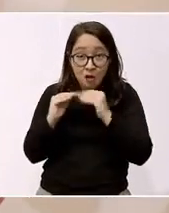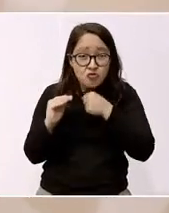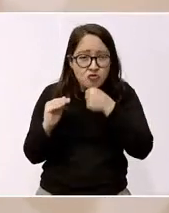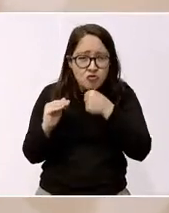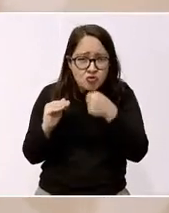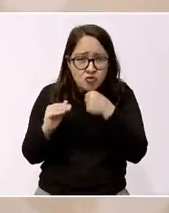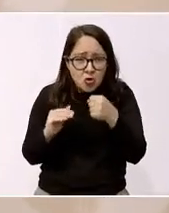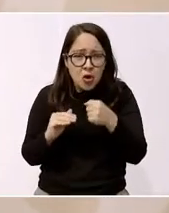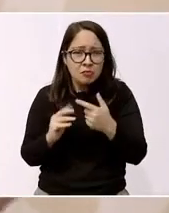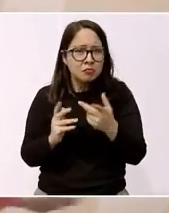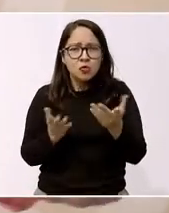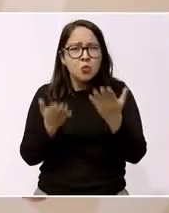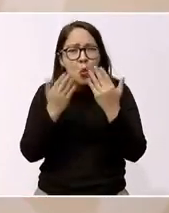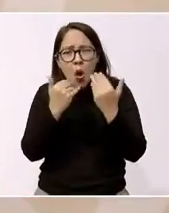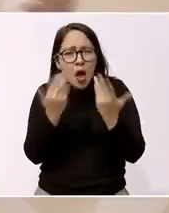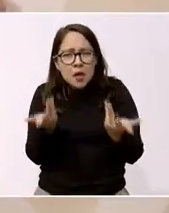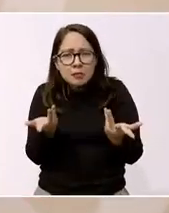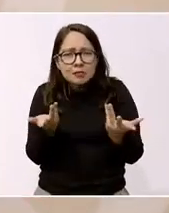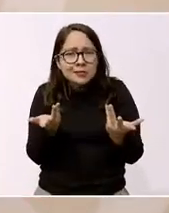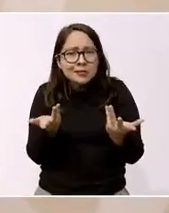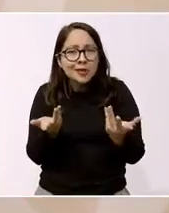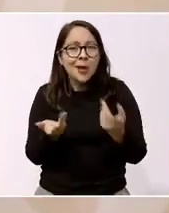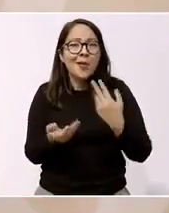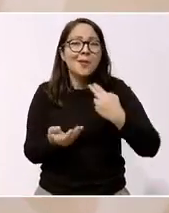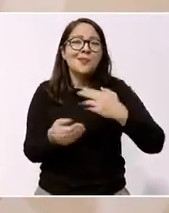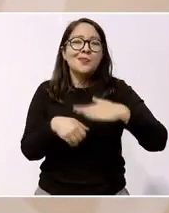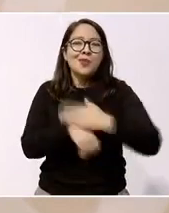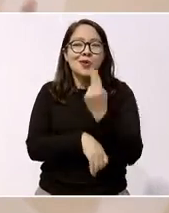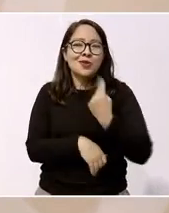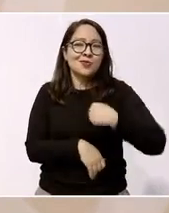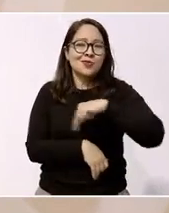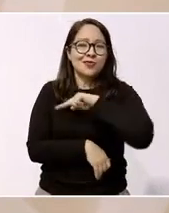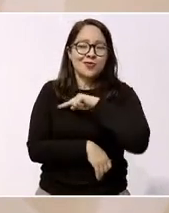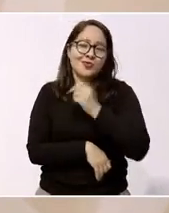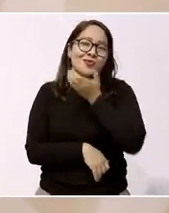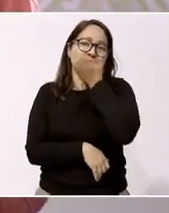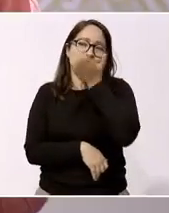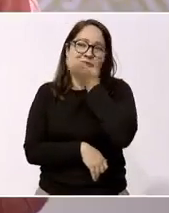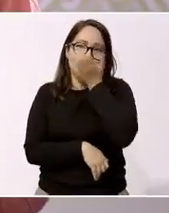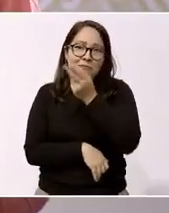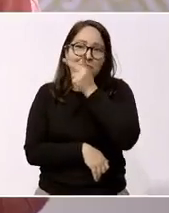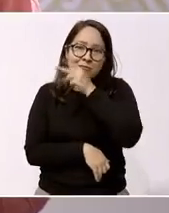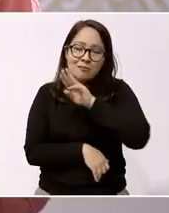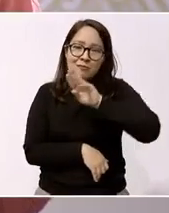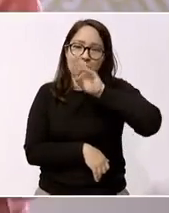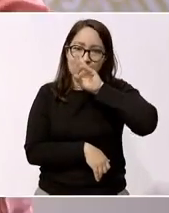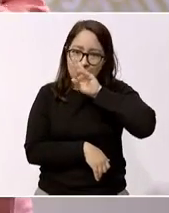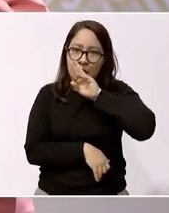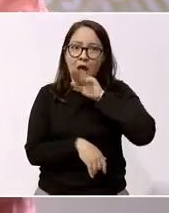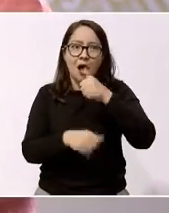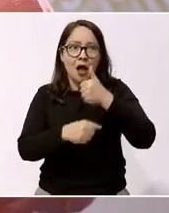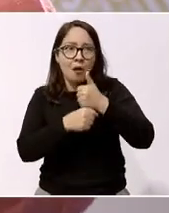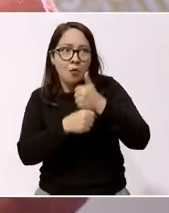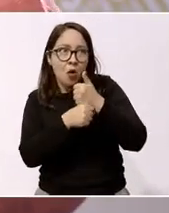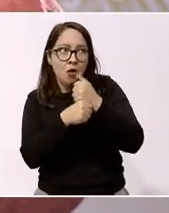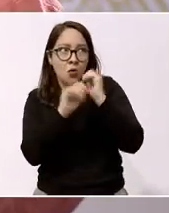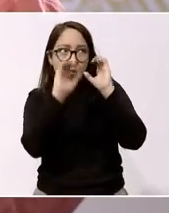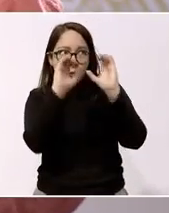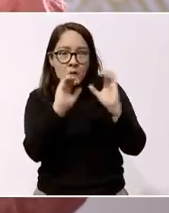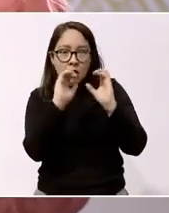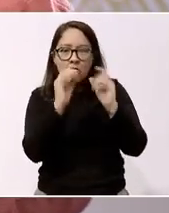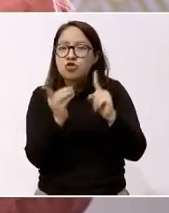porque nosotros cuidamos a nuestros padres, a nuestros abuelos, los tenemos en